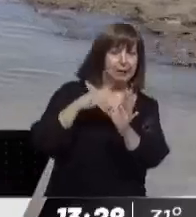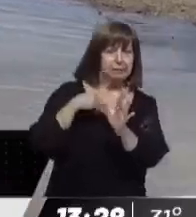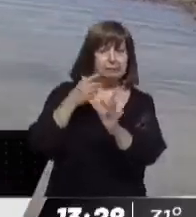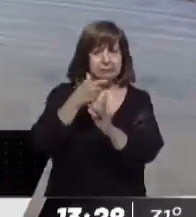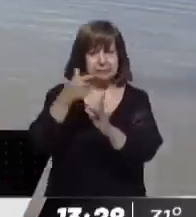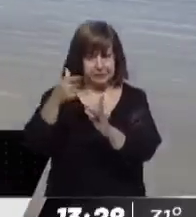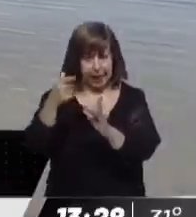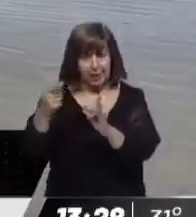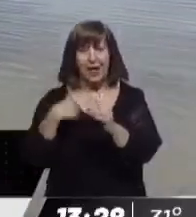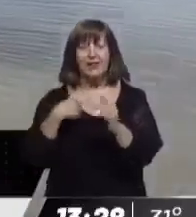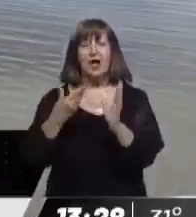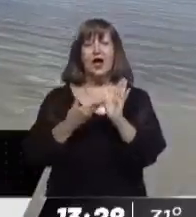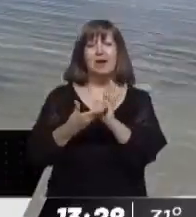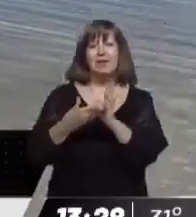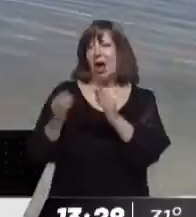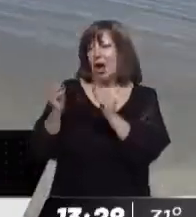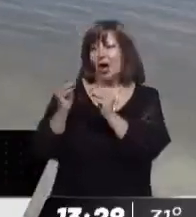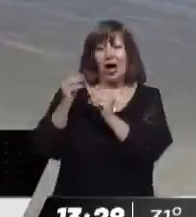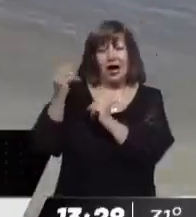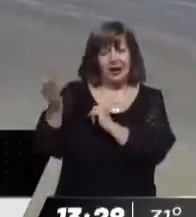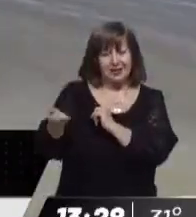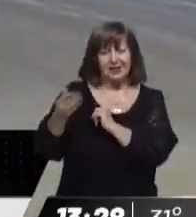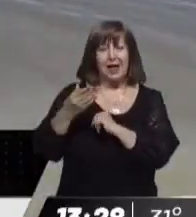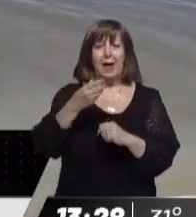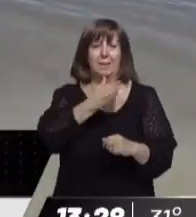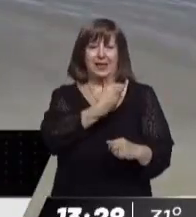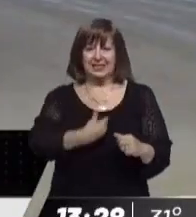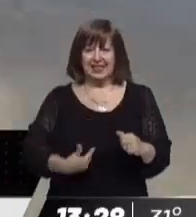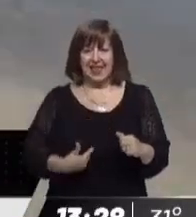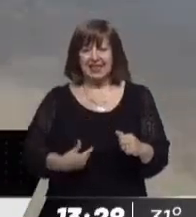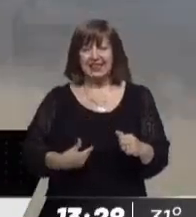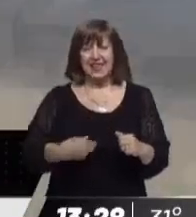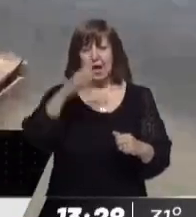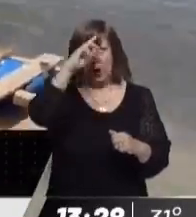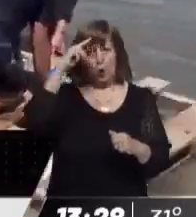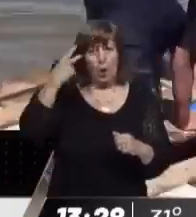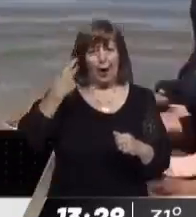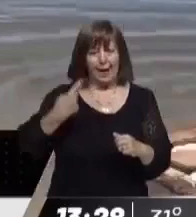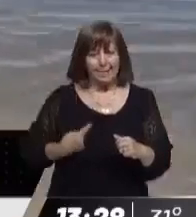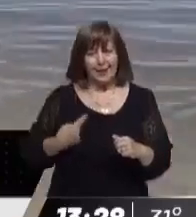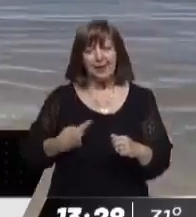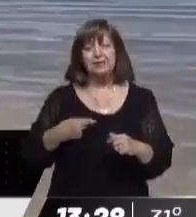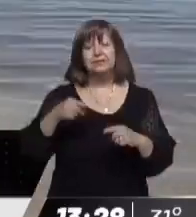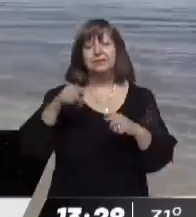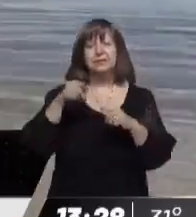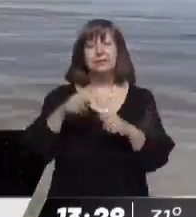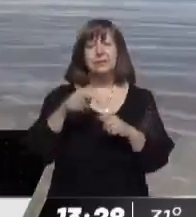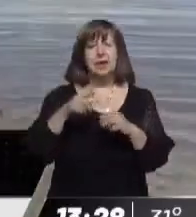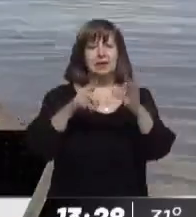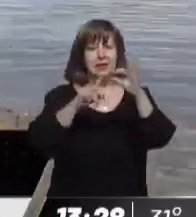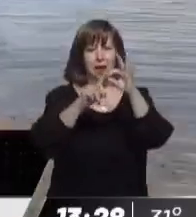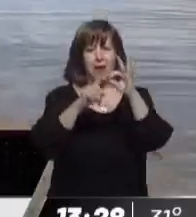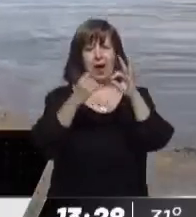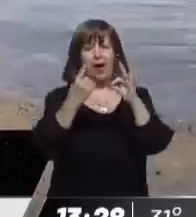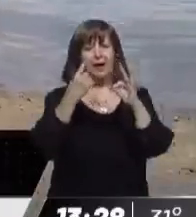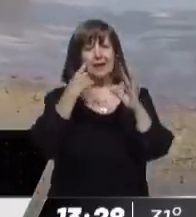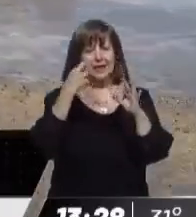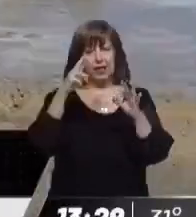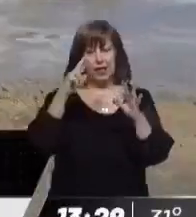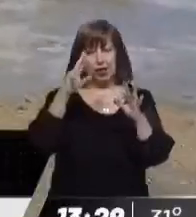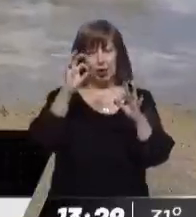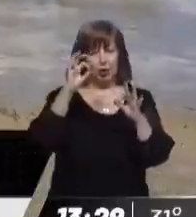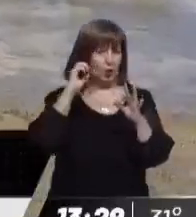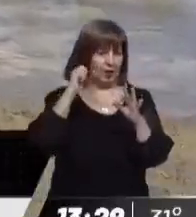Está con nosotros Rubén Quiroga, que es el presidente de la comunidad Huarpe Lagunas del Rosario, a quien vamos a saludar y